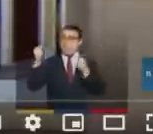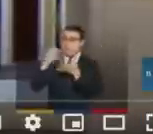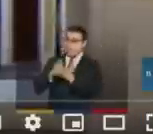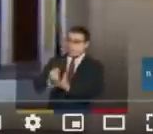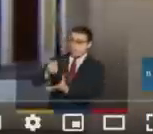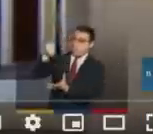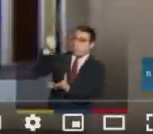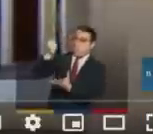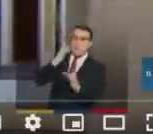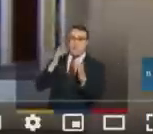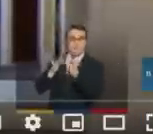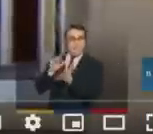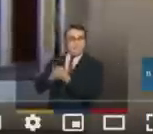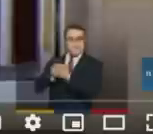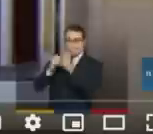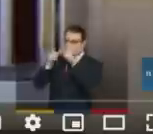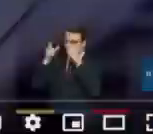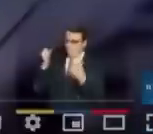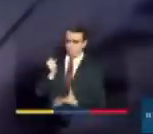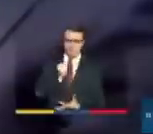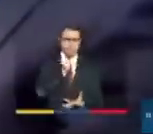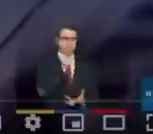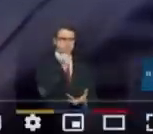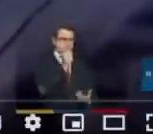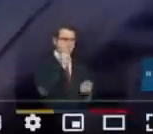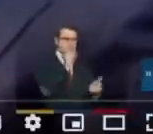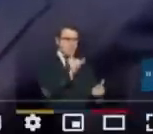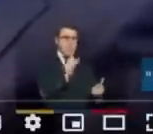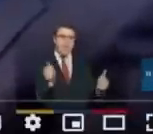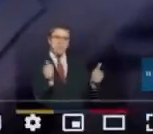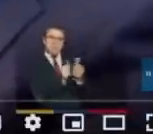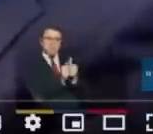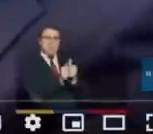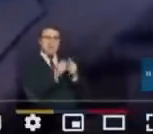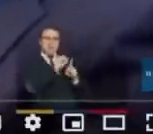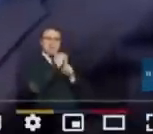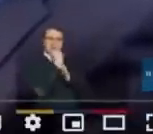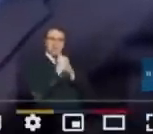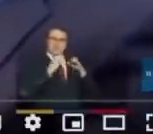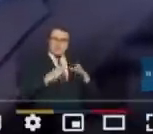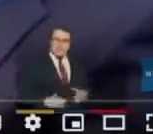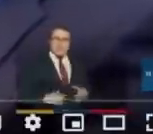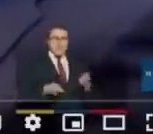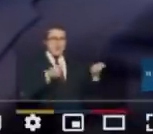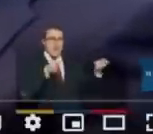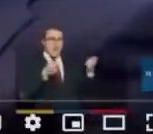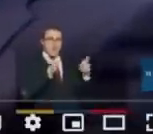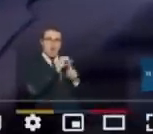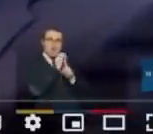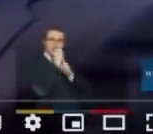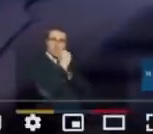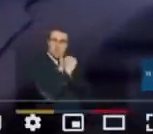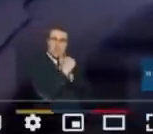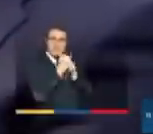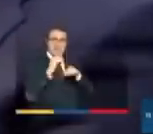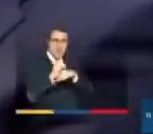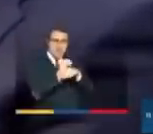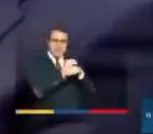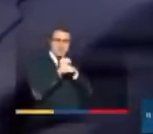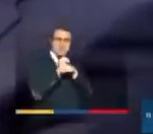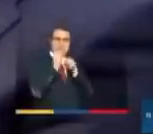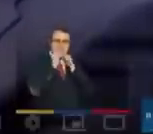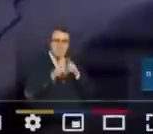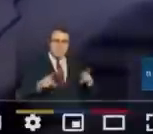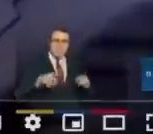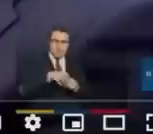el acompañamiento de la sociedad civil, el control social de la ciudadanía, de las organizaciones, que serán quienes